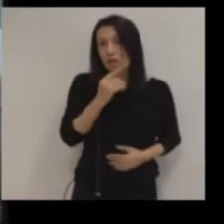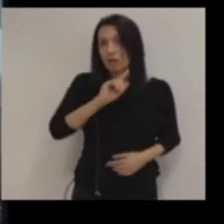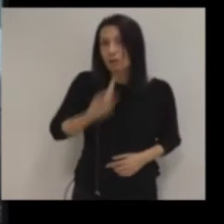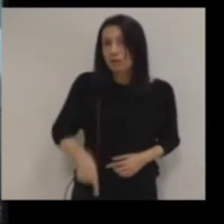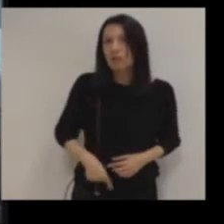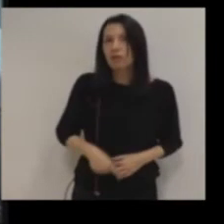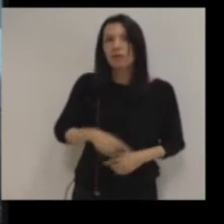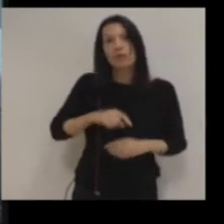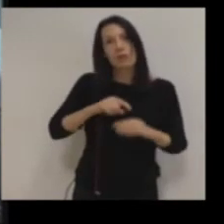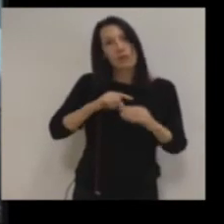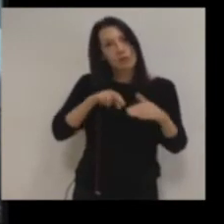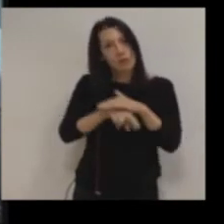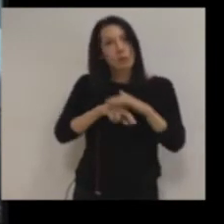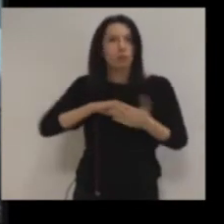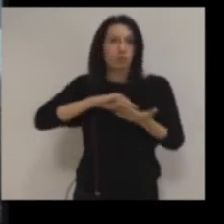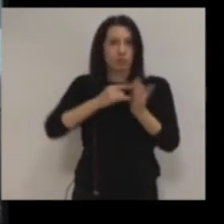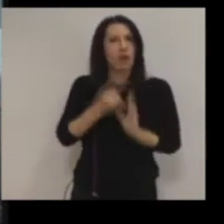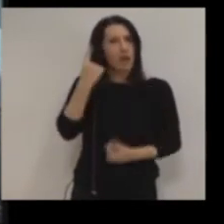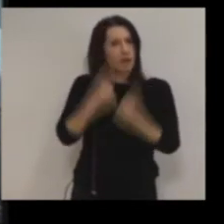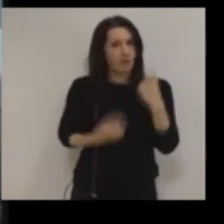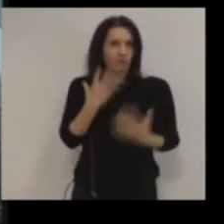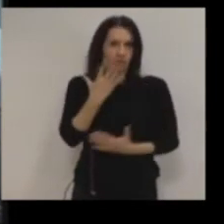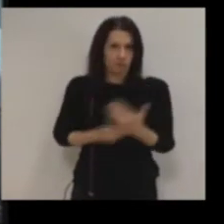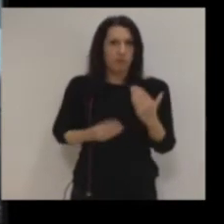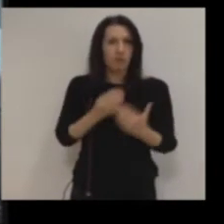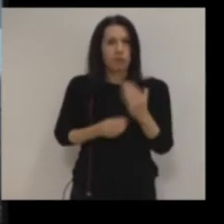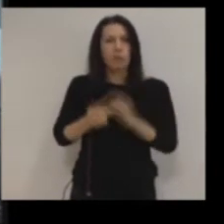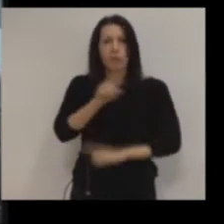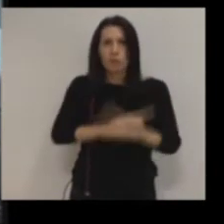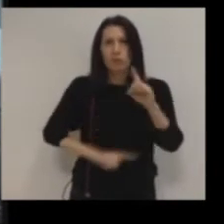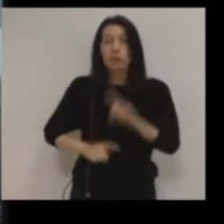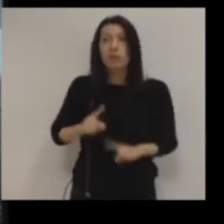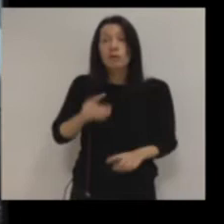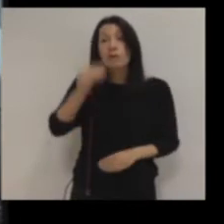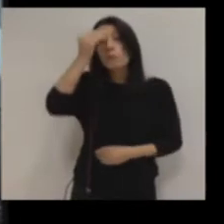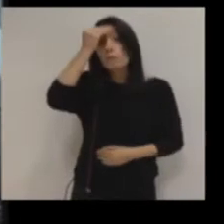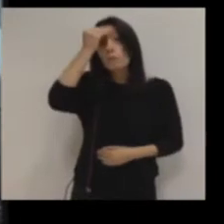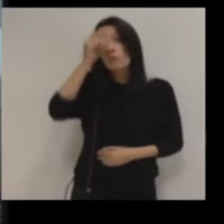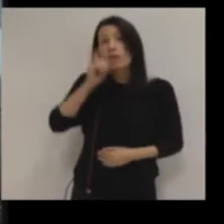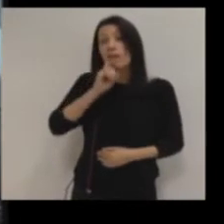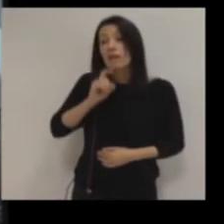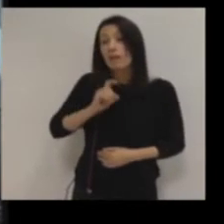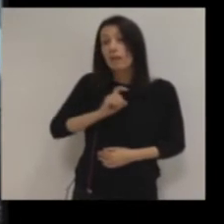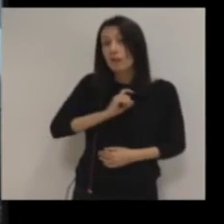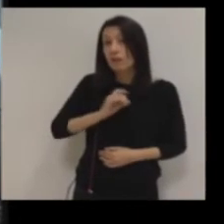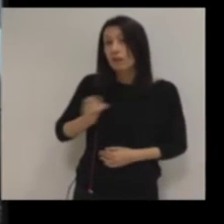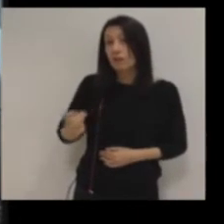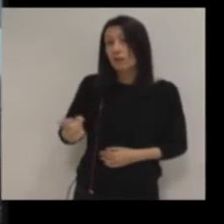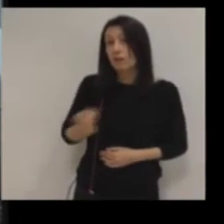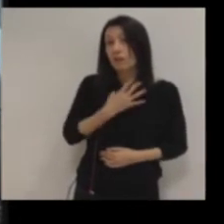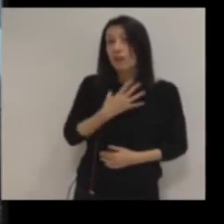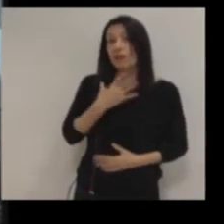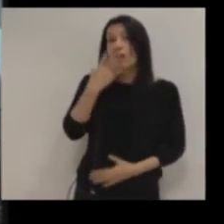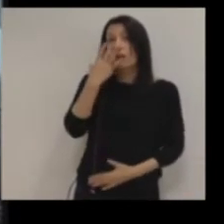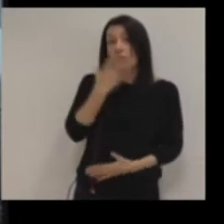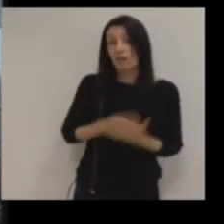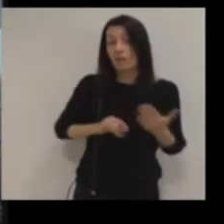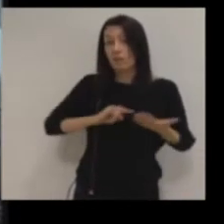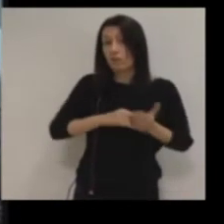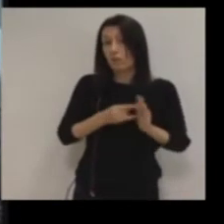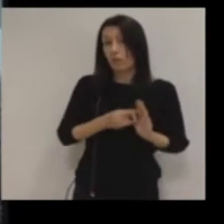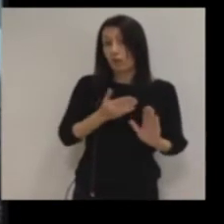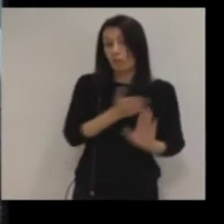También los medios tecnológicos a veces fallan. Entonces yo intuyo que aquella notificación falló la tecnología